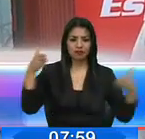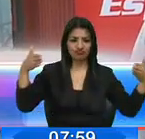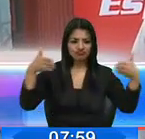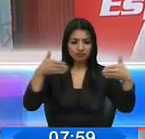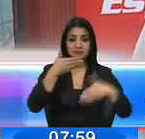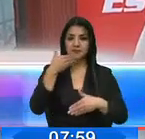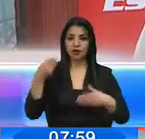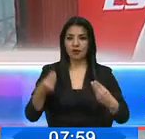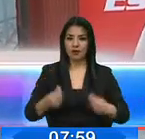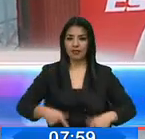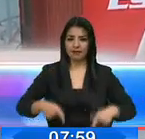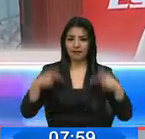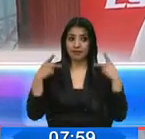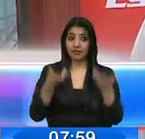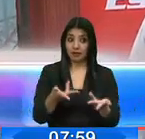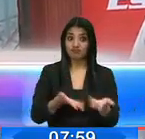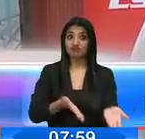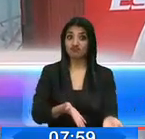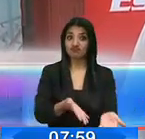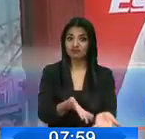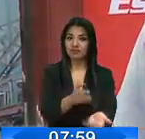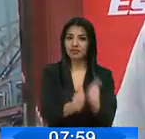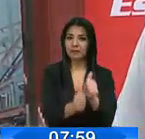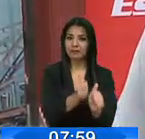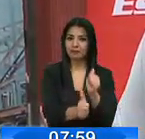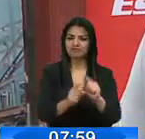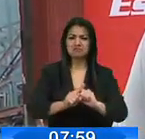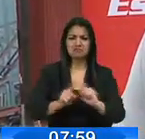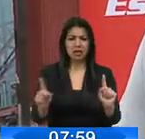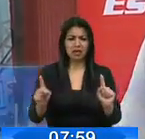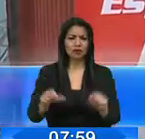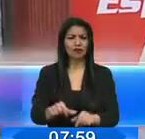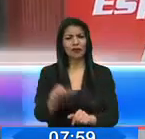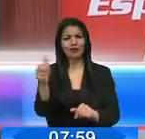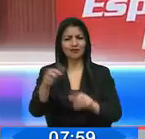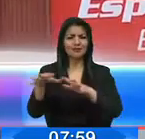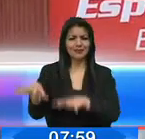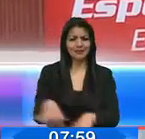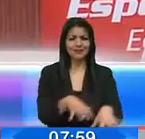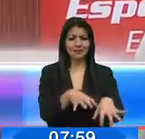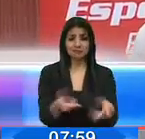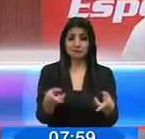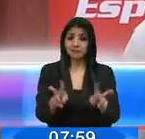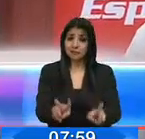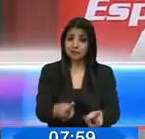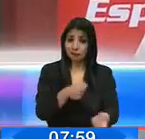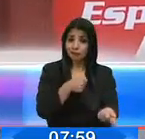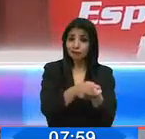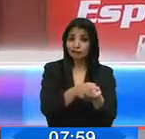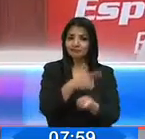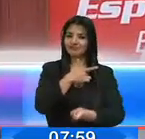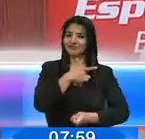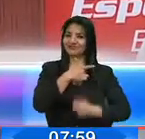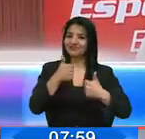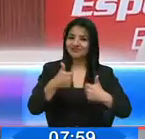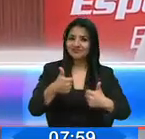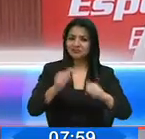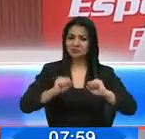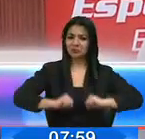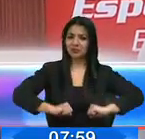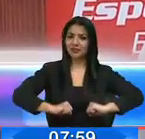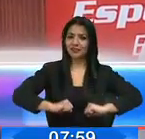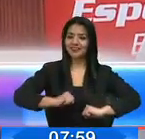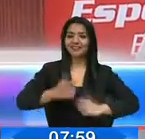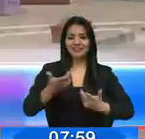calidad de vida a través del deporte, pero hay muchos otros momentos y muchas otras actividades que podemos hacerles donde ellos también pueden tener un